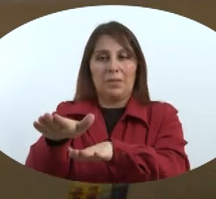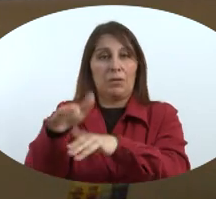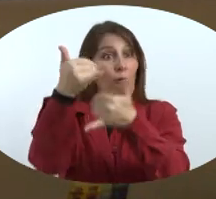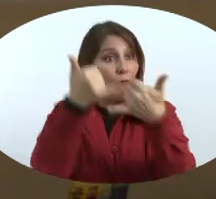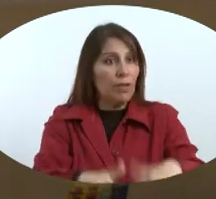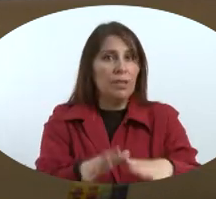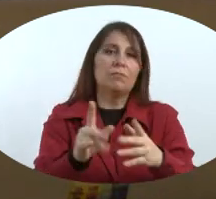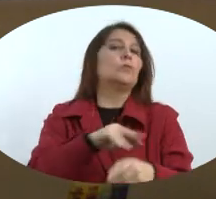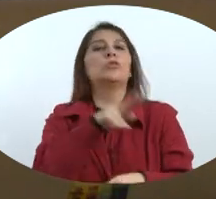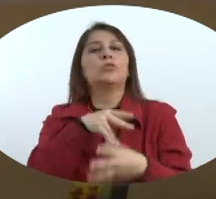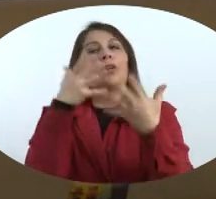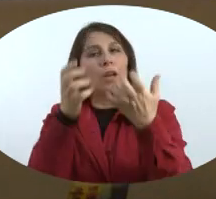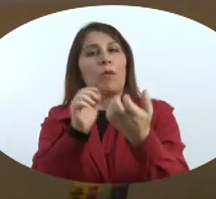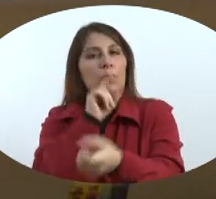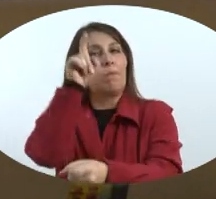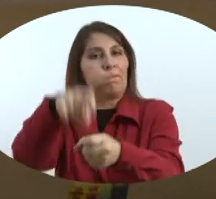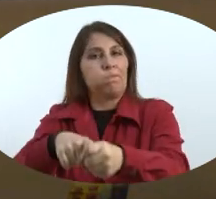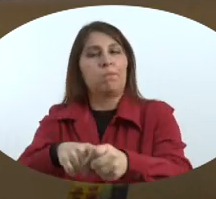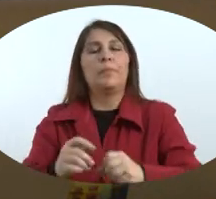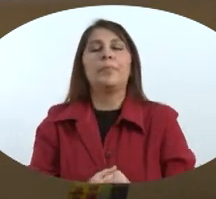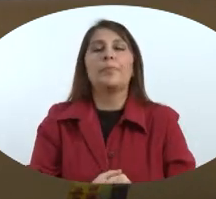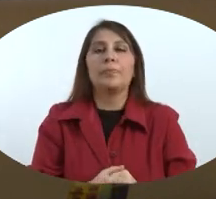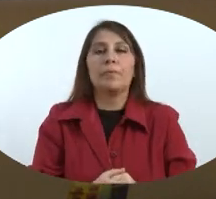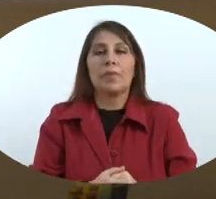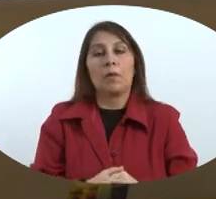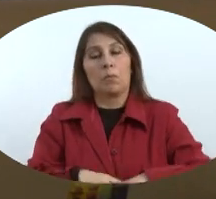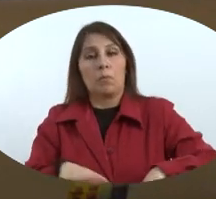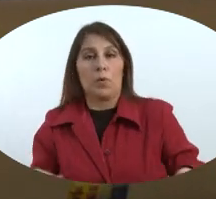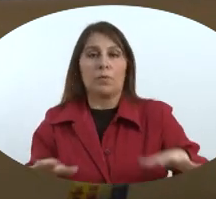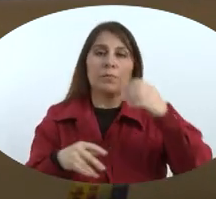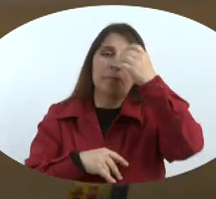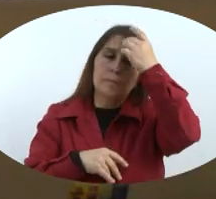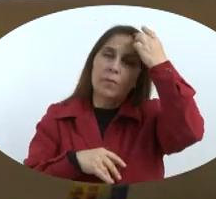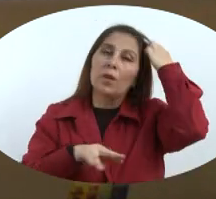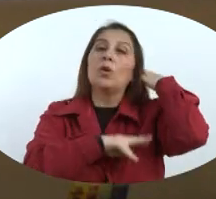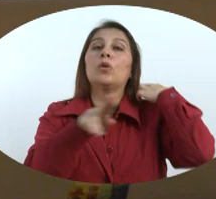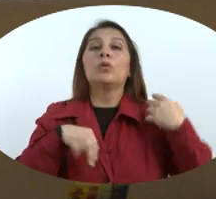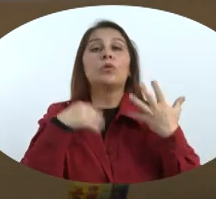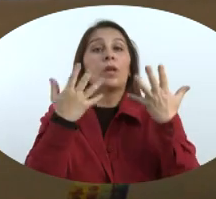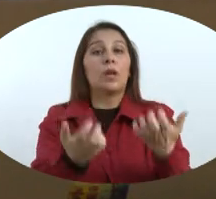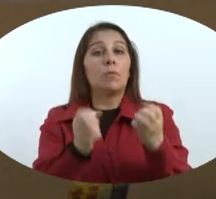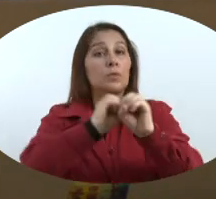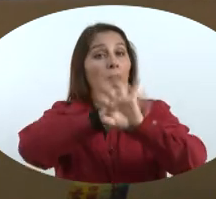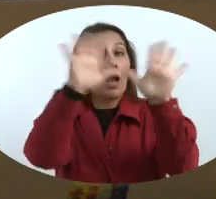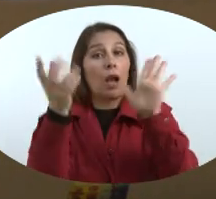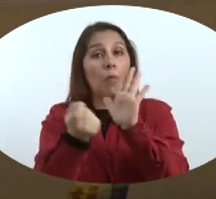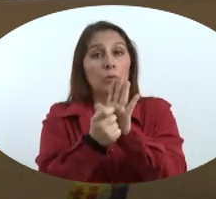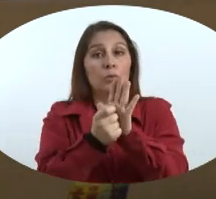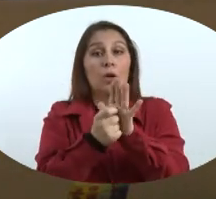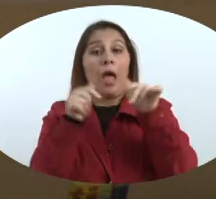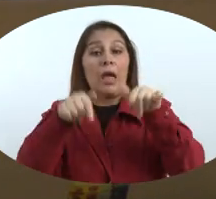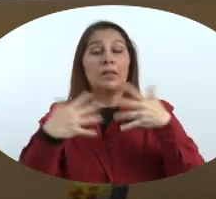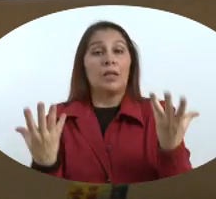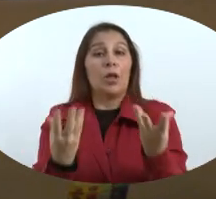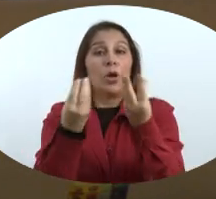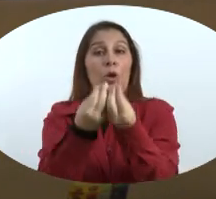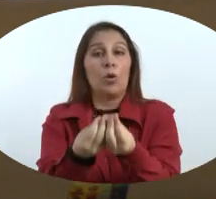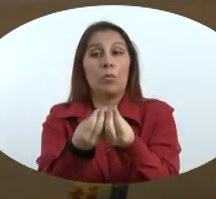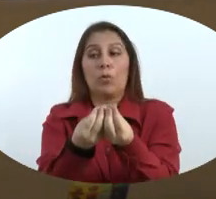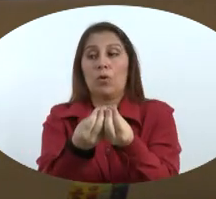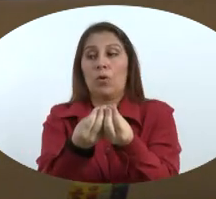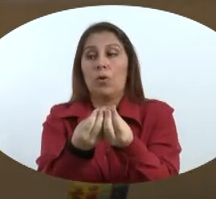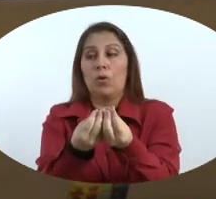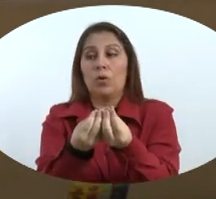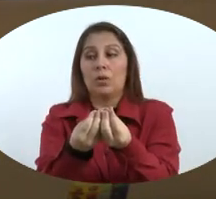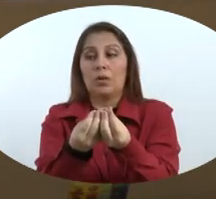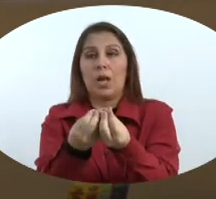y al consejo superior bueno queremos aclarar que esta es una plataforma en la que